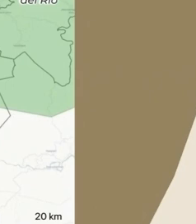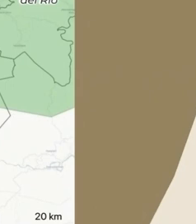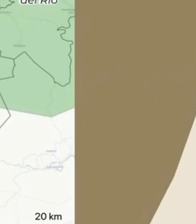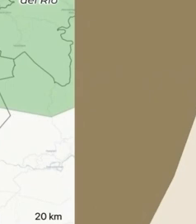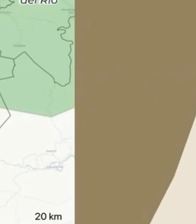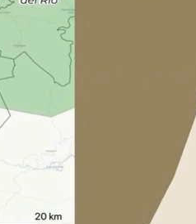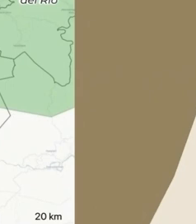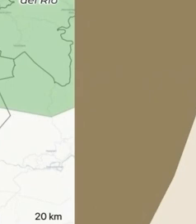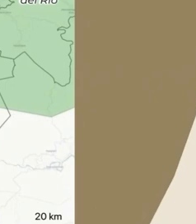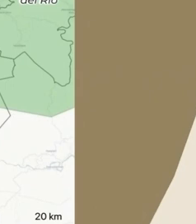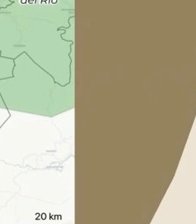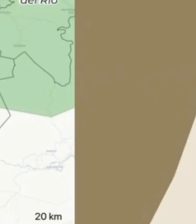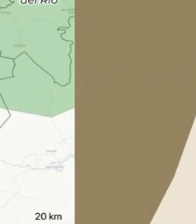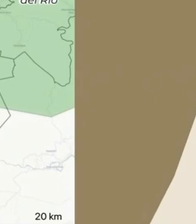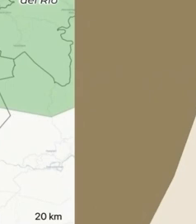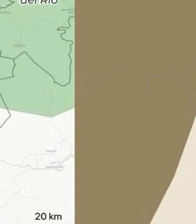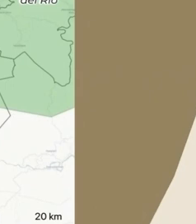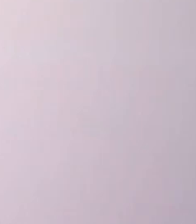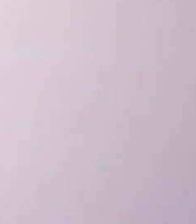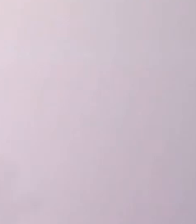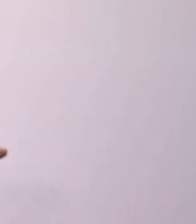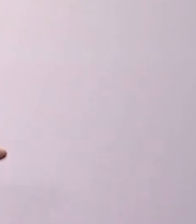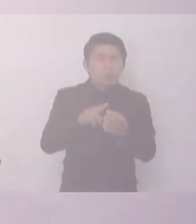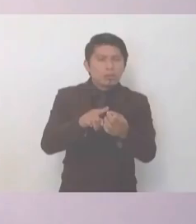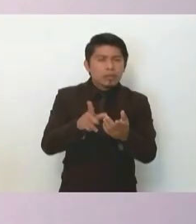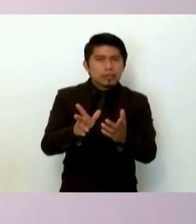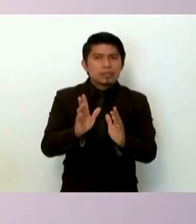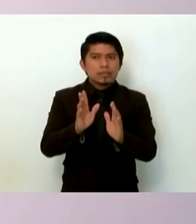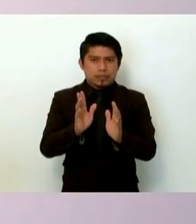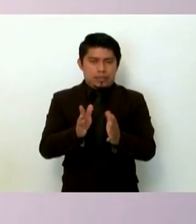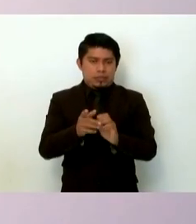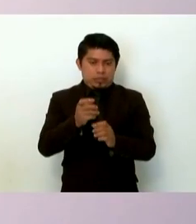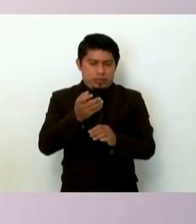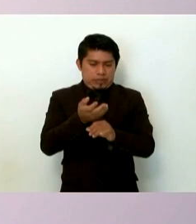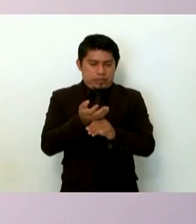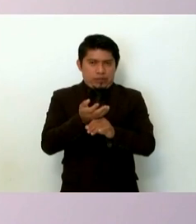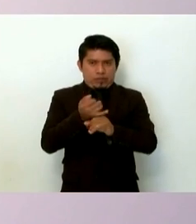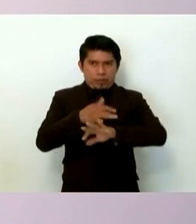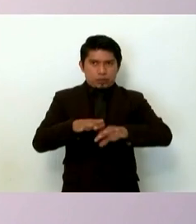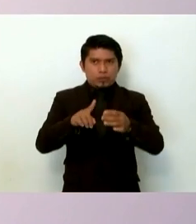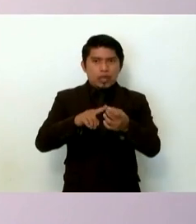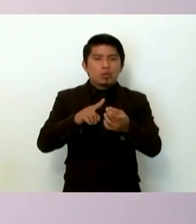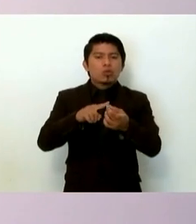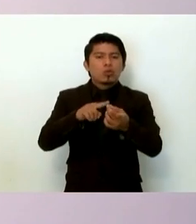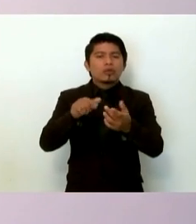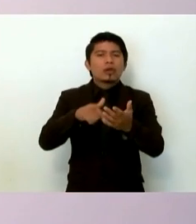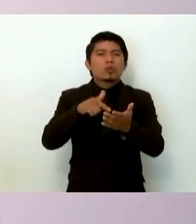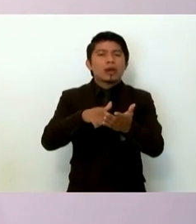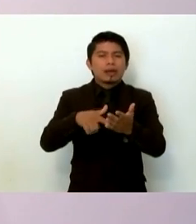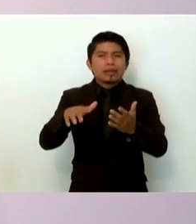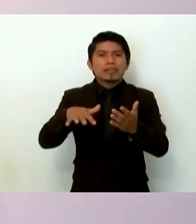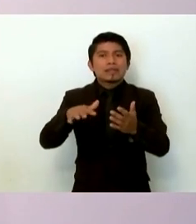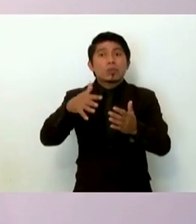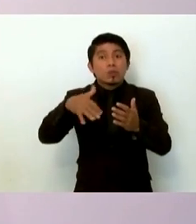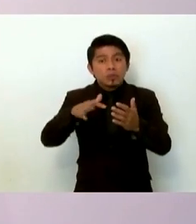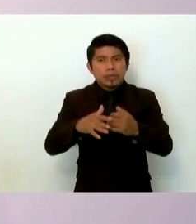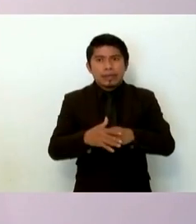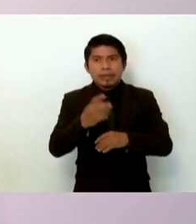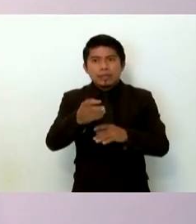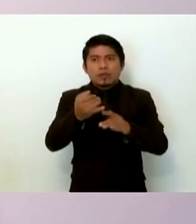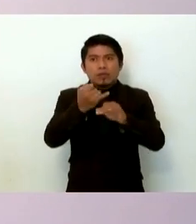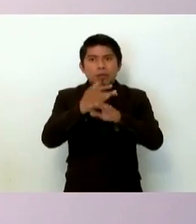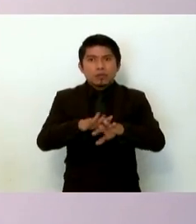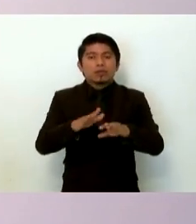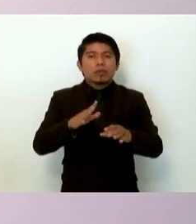Apáxtla y esta información ya de esto nos indica cuáles son las prioridades de los sitios de búsqueda en esta información